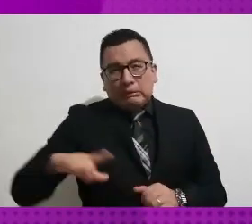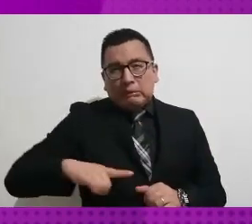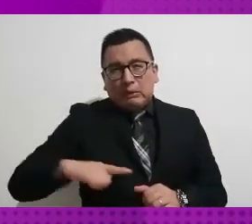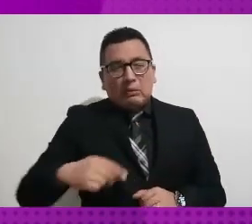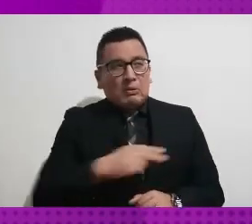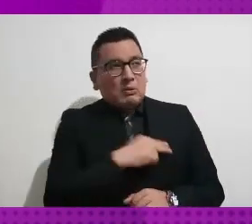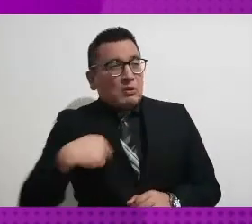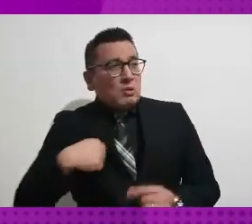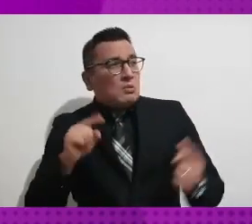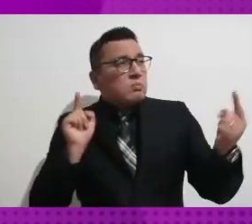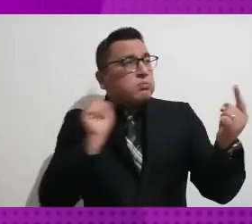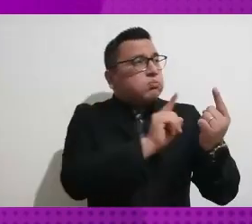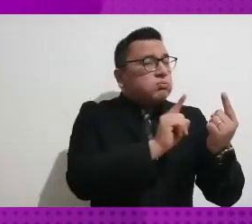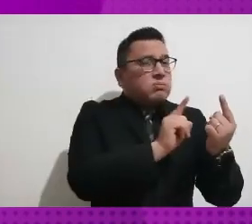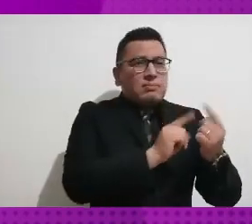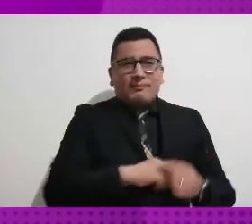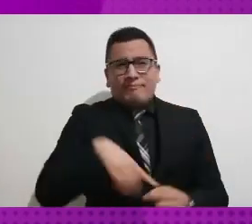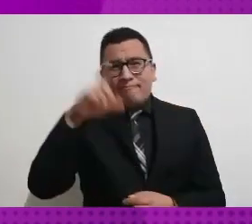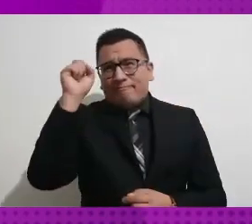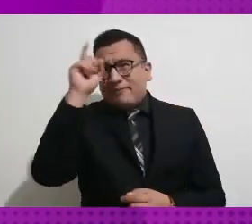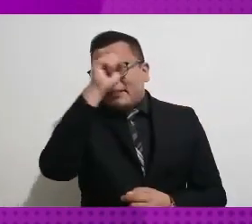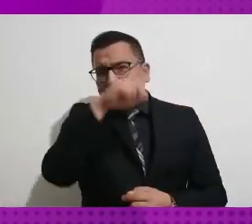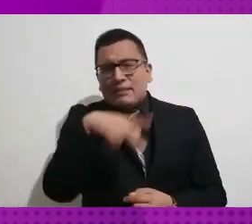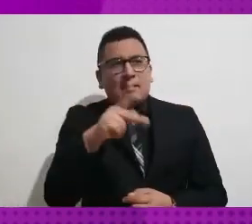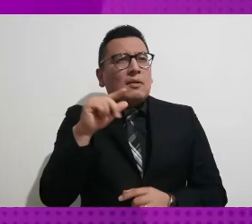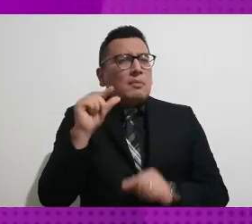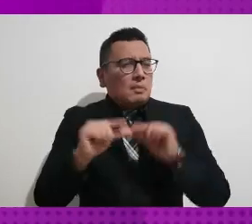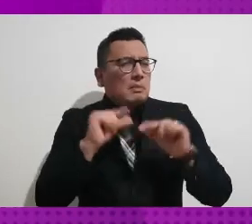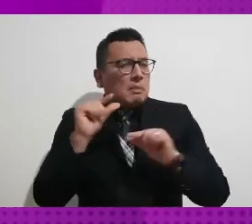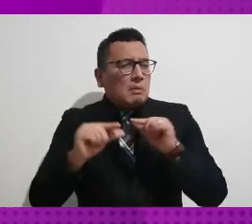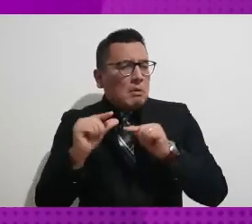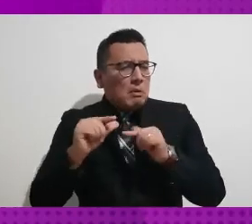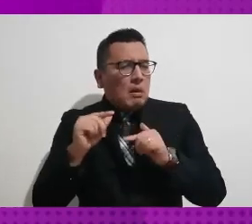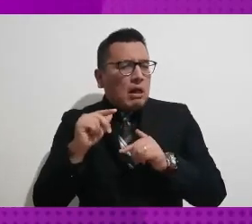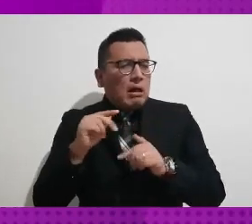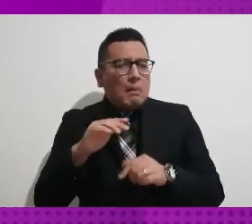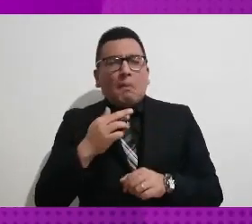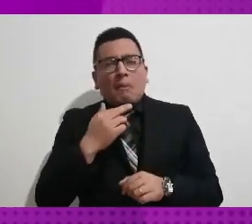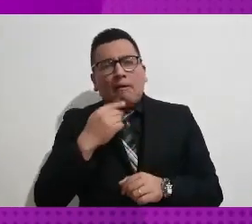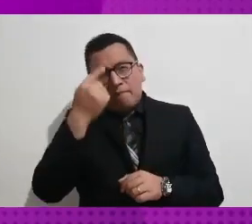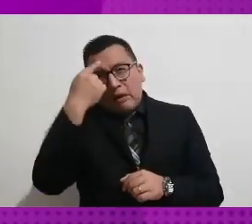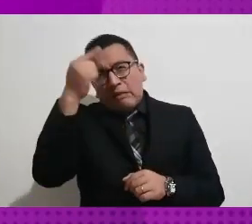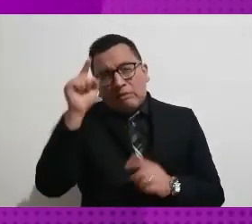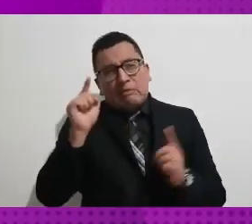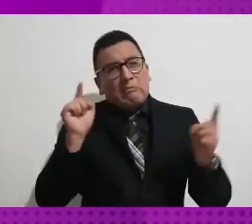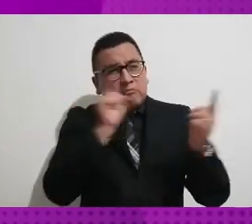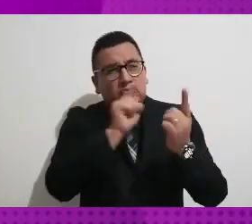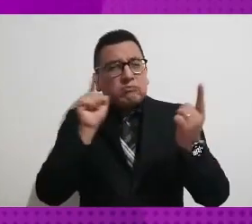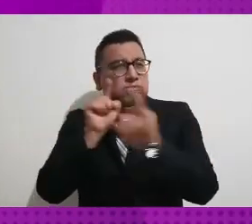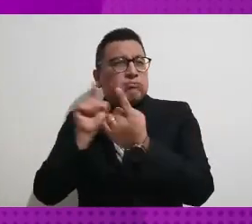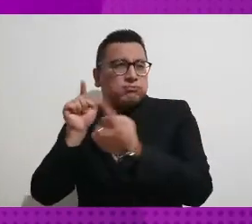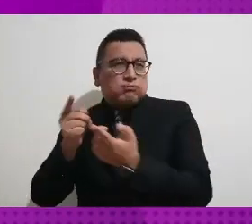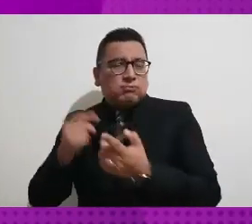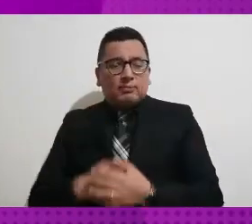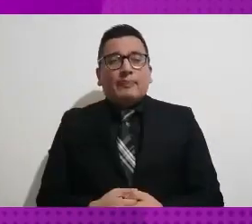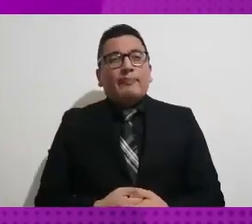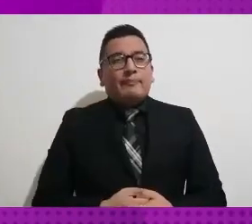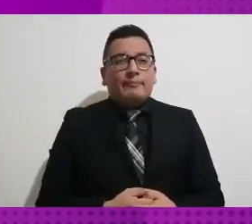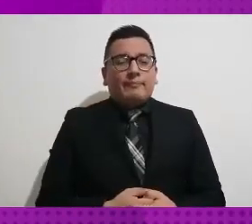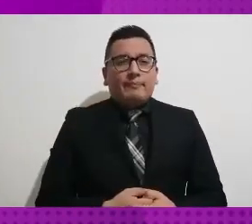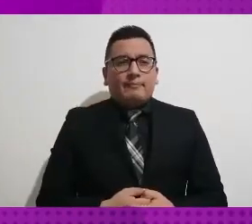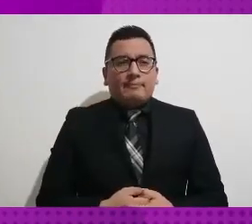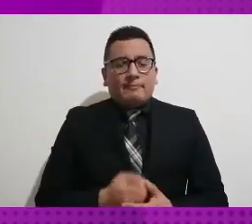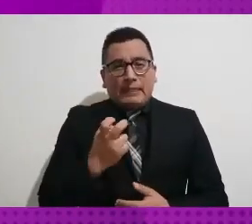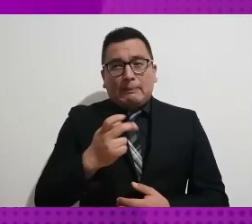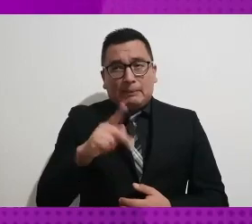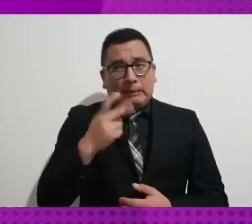candidatos, ¿sí? Entonces, pero cada vez se ha ido estrechando, estrechando, estrechando, ¿sí? Entonces, el mayor reto ha sido ese. Y,